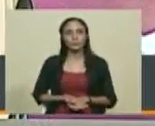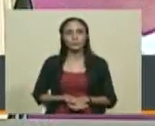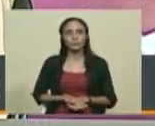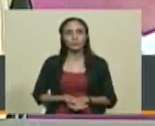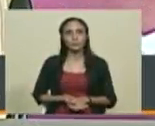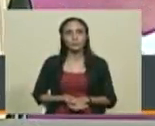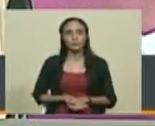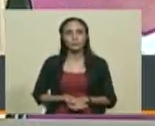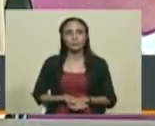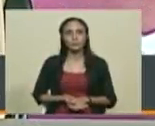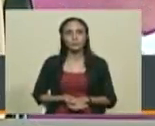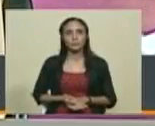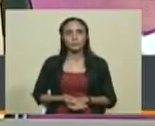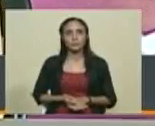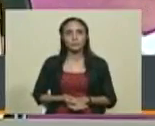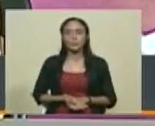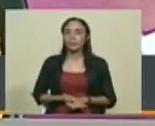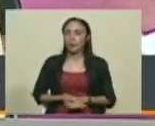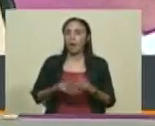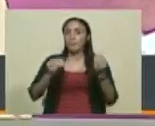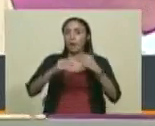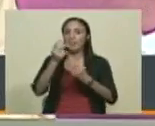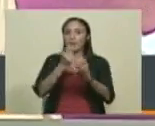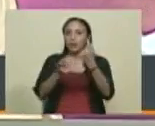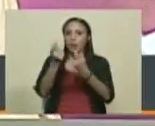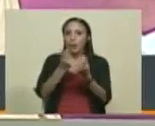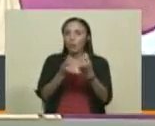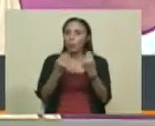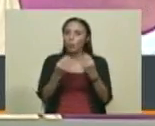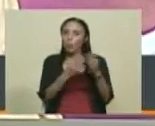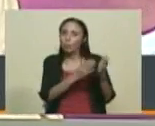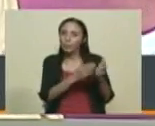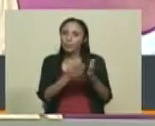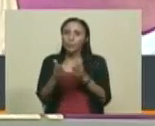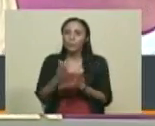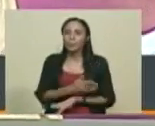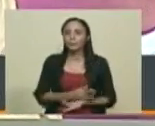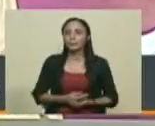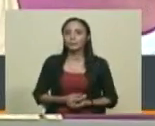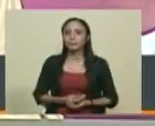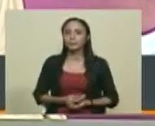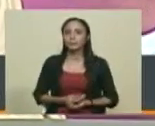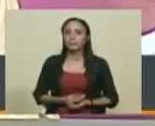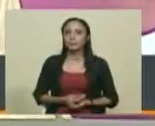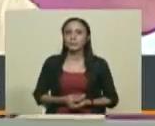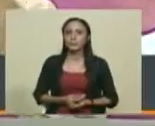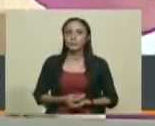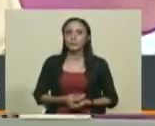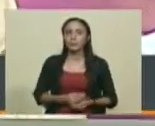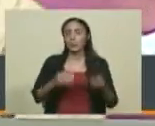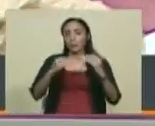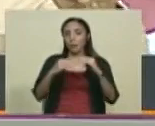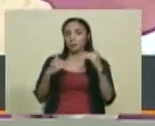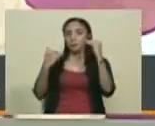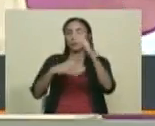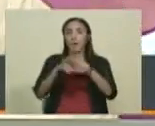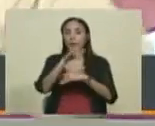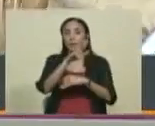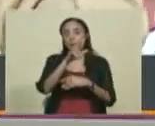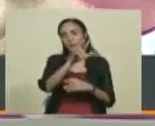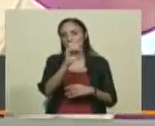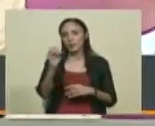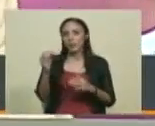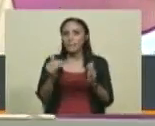aprendimos a optimizar al máximo los recursos. Y logramos el milagro de elevar a 300.000,